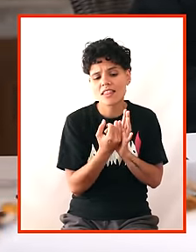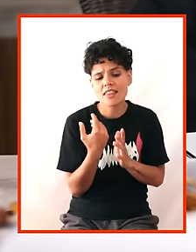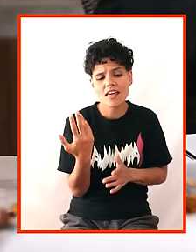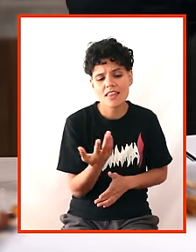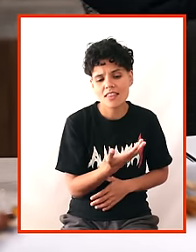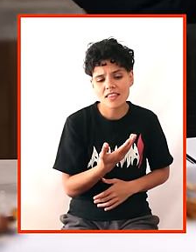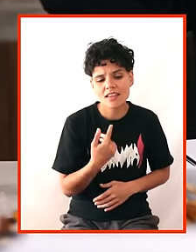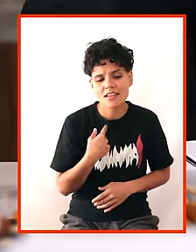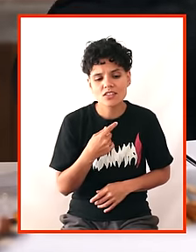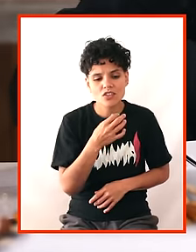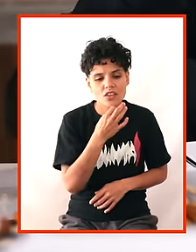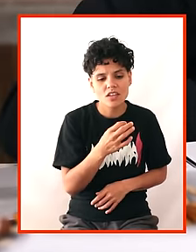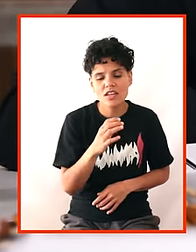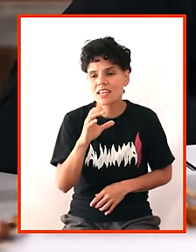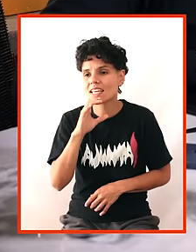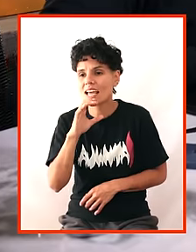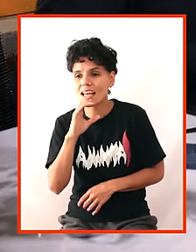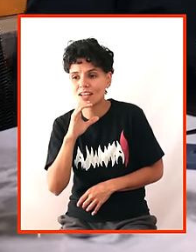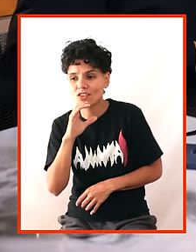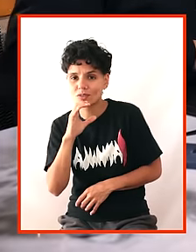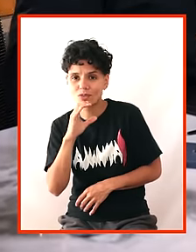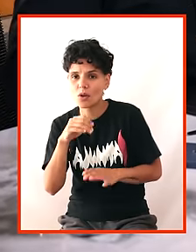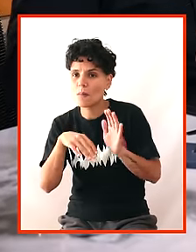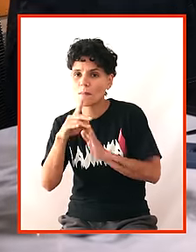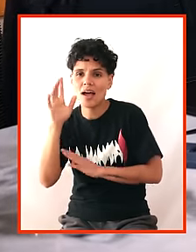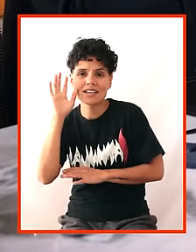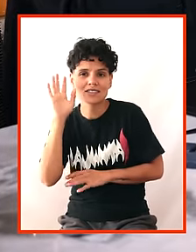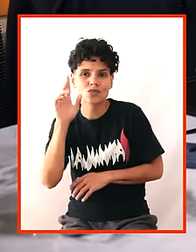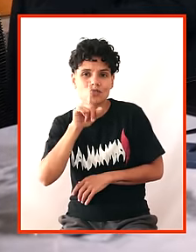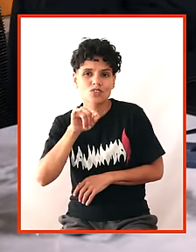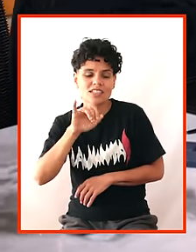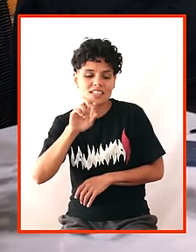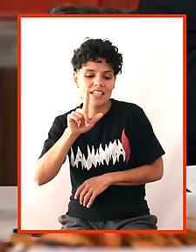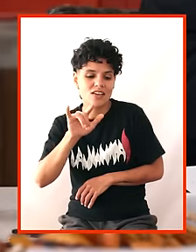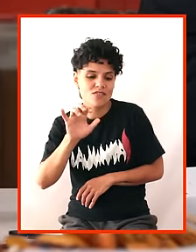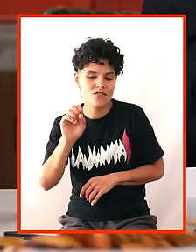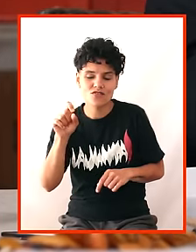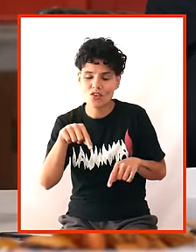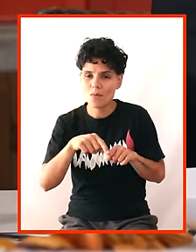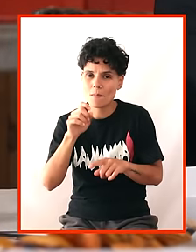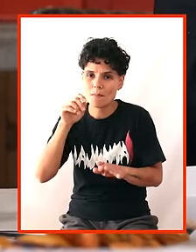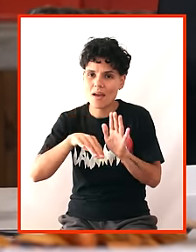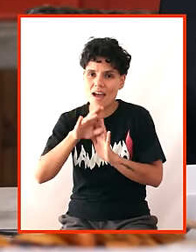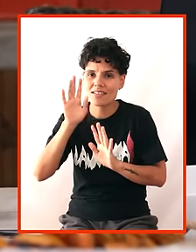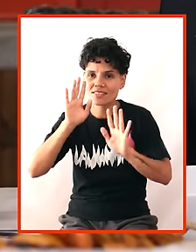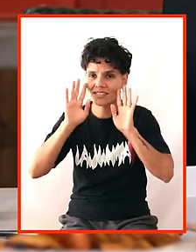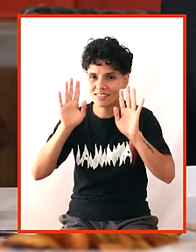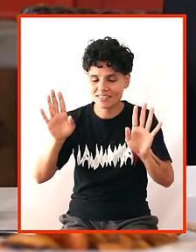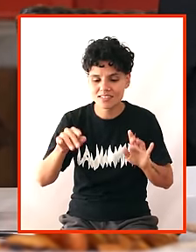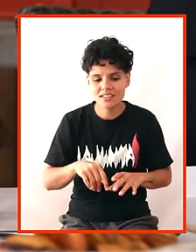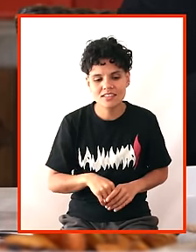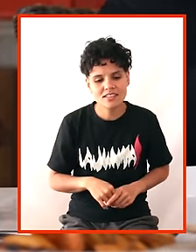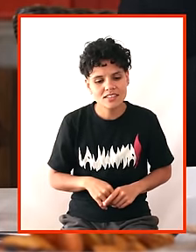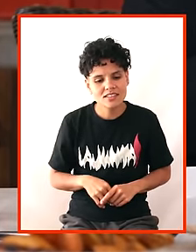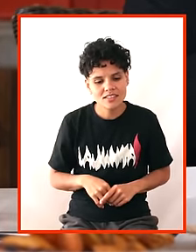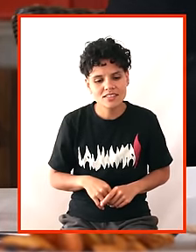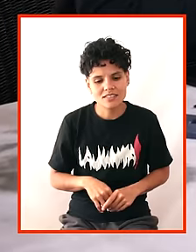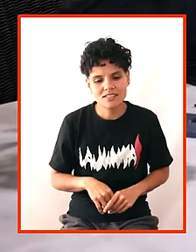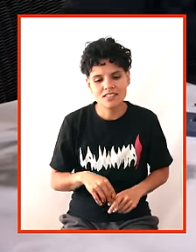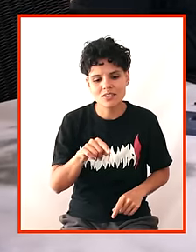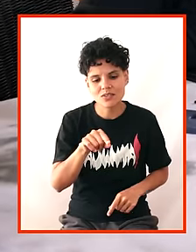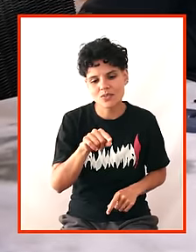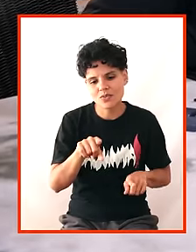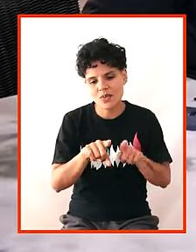chiste, en Conce donde más se escucha Silvio. Cuando llegaba acá, sin en Conce, porque era como el cassette. El Maxi, el